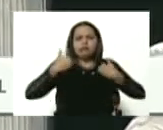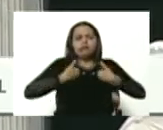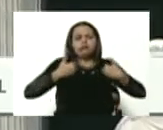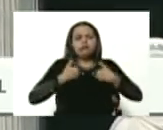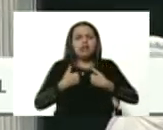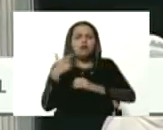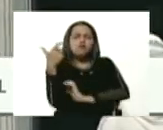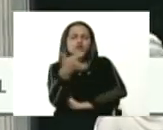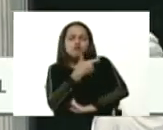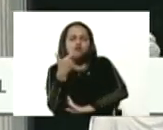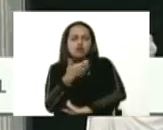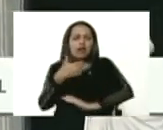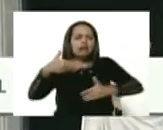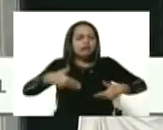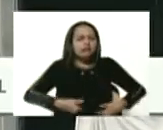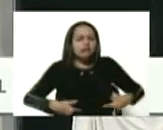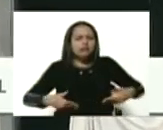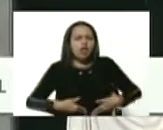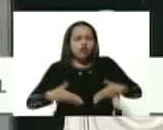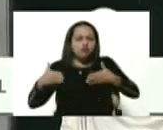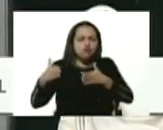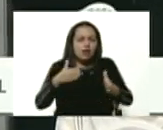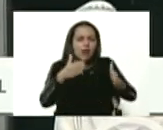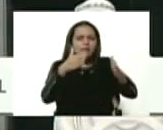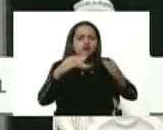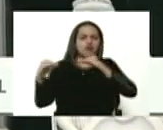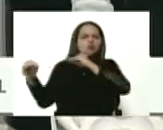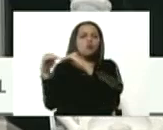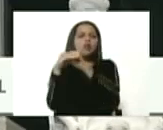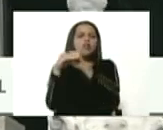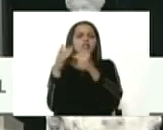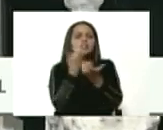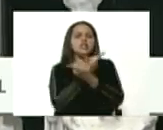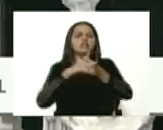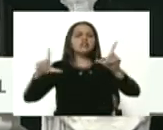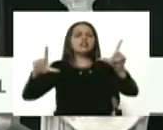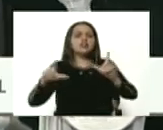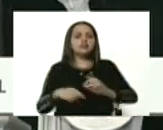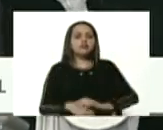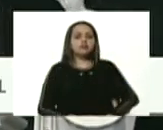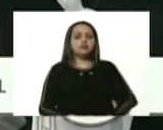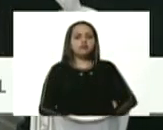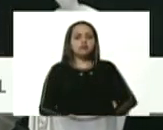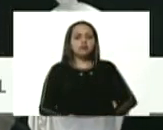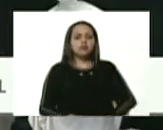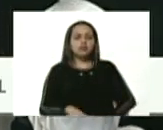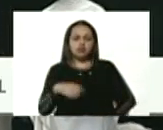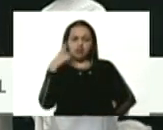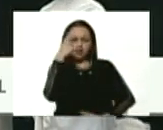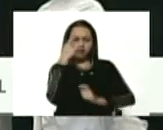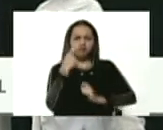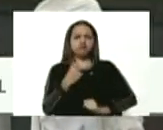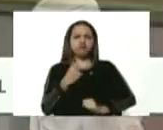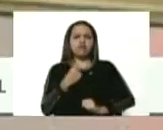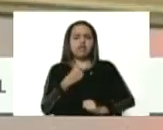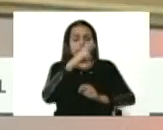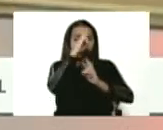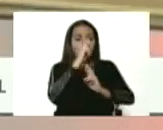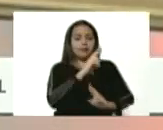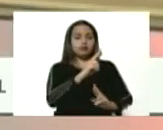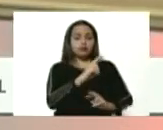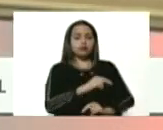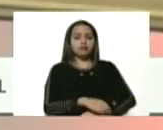de búsqueda perseverante de un camino de igualdad, de libertad, de decoro, de respeto.